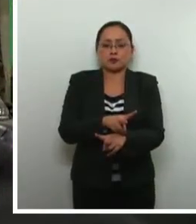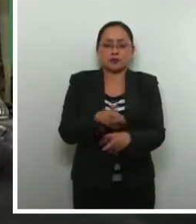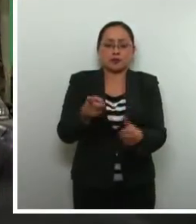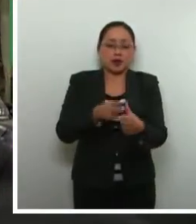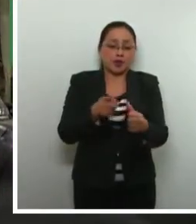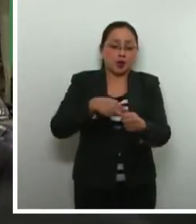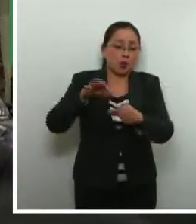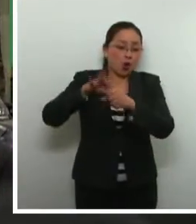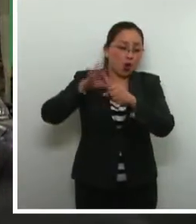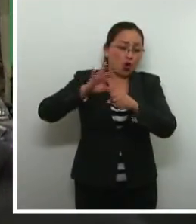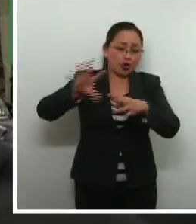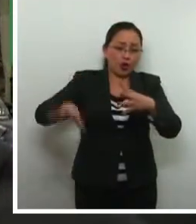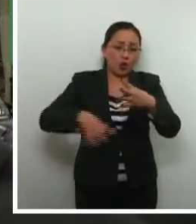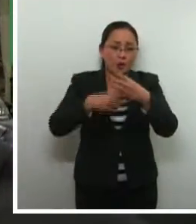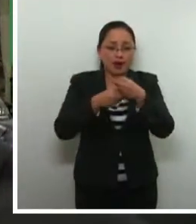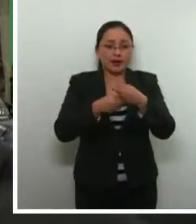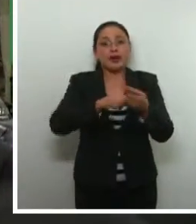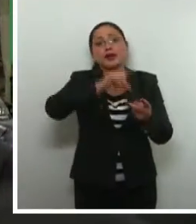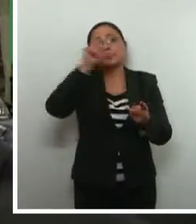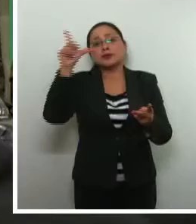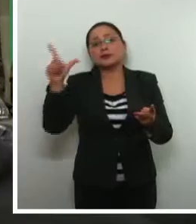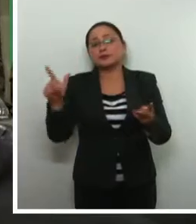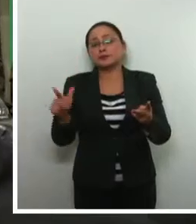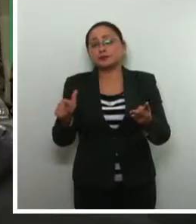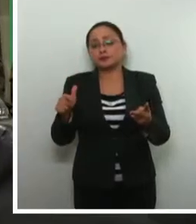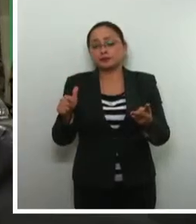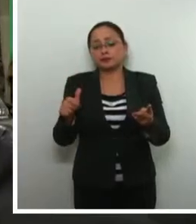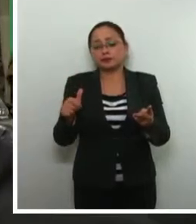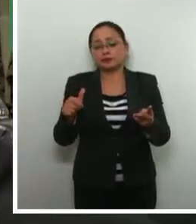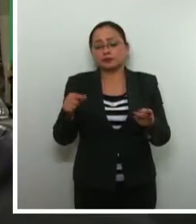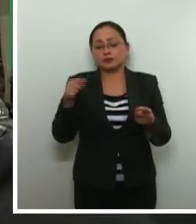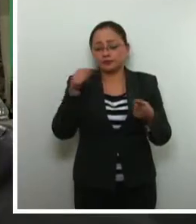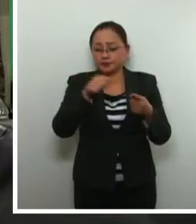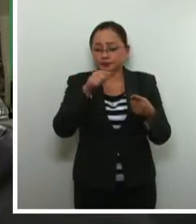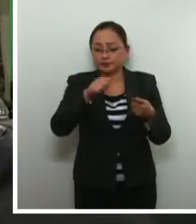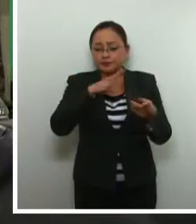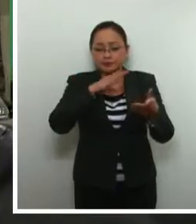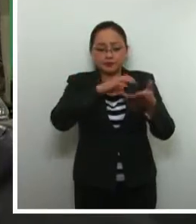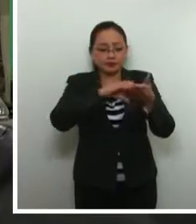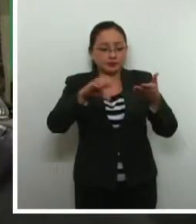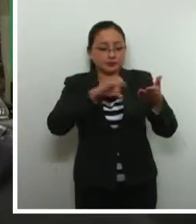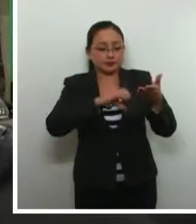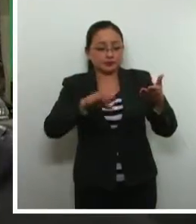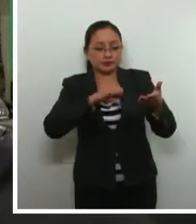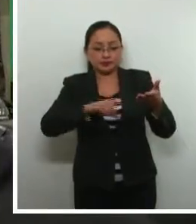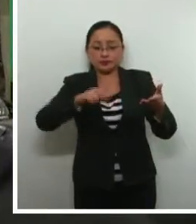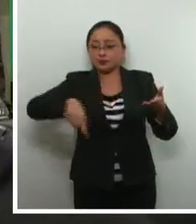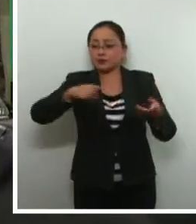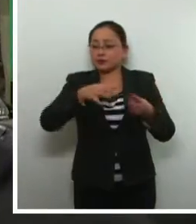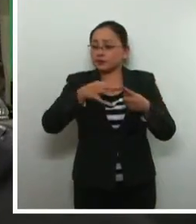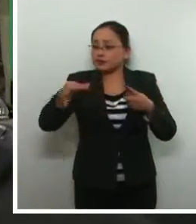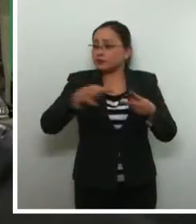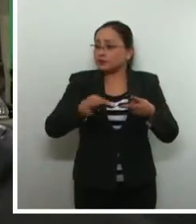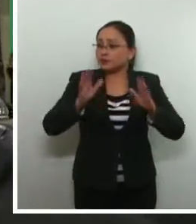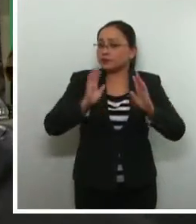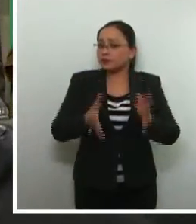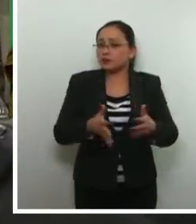al principio y ahí había ya párrafos enteros que estaban